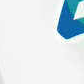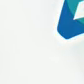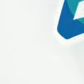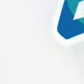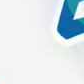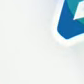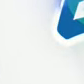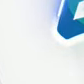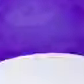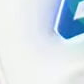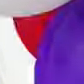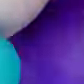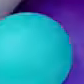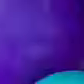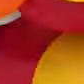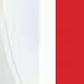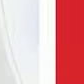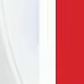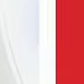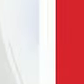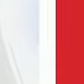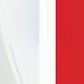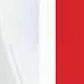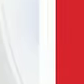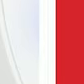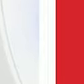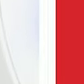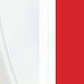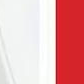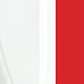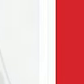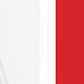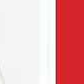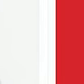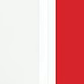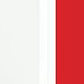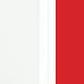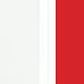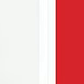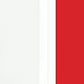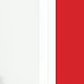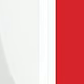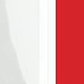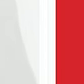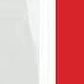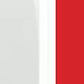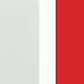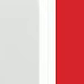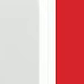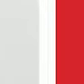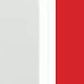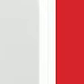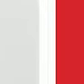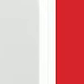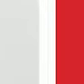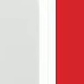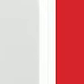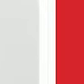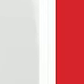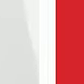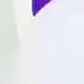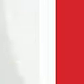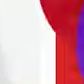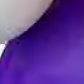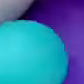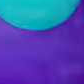Expresiones fue auspiciado por... Nuestro amor se renueva con la calidad de siempre. Paceña, la cerveza que elijo yo y todos los